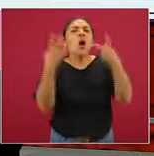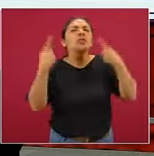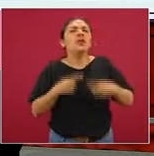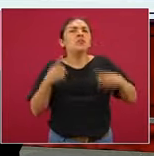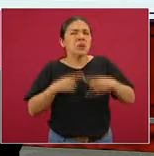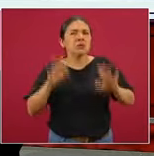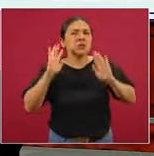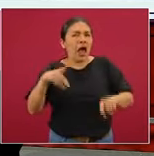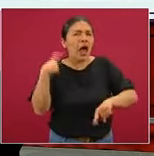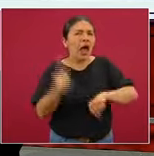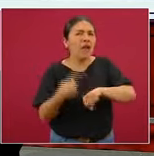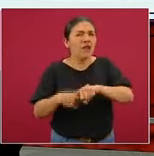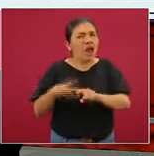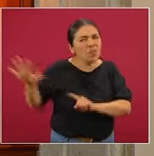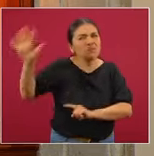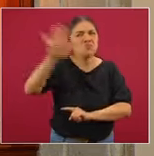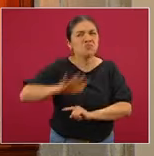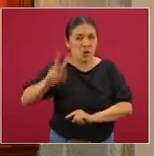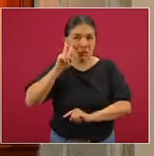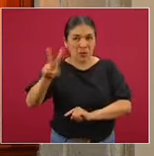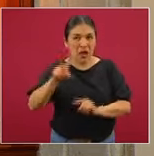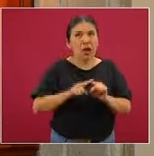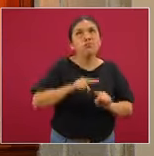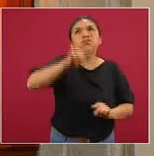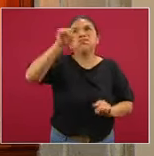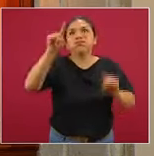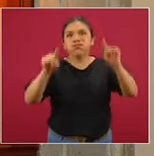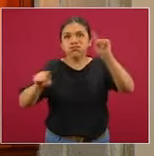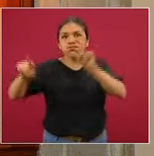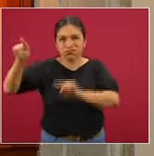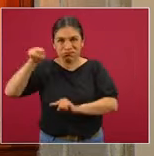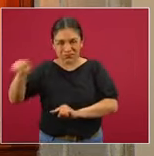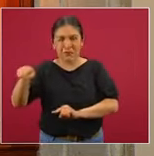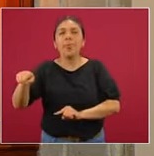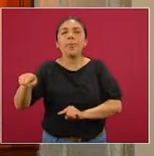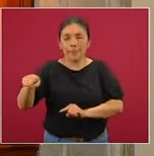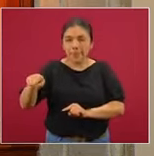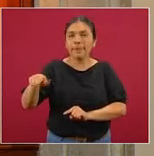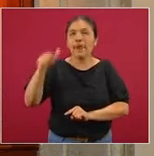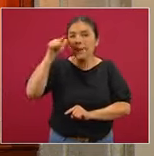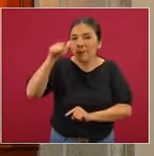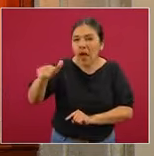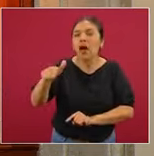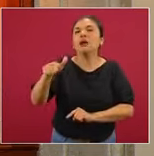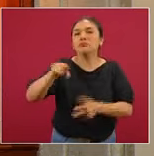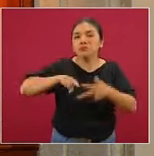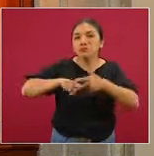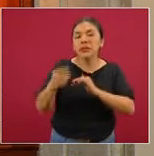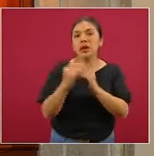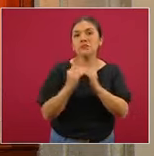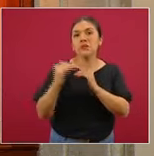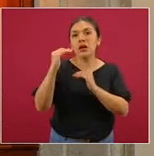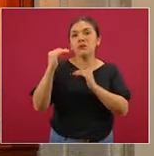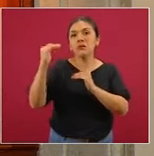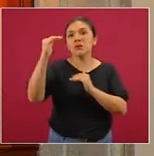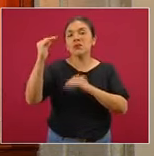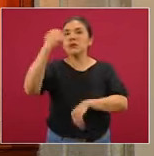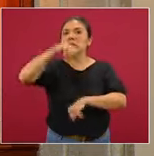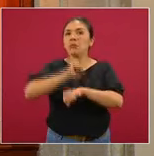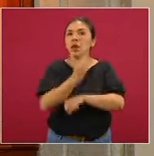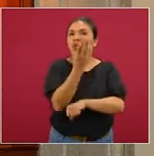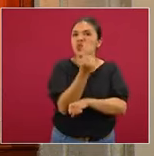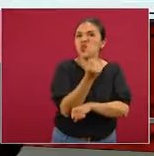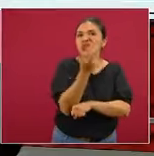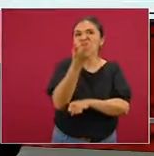ya enfermaron, si vemos precisamente la curva epidémica, vemos que esta inicia su incremento desde la semana